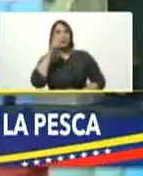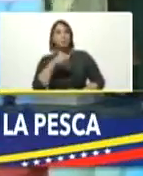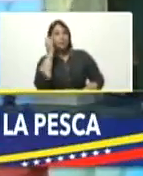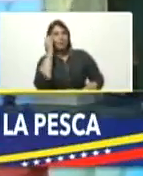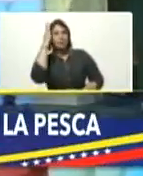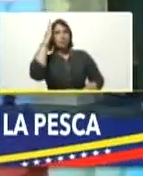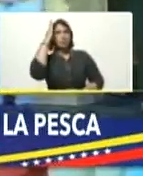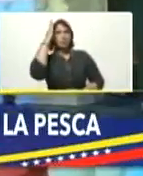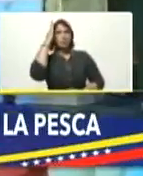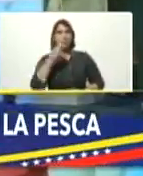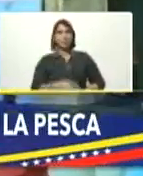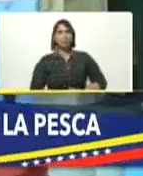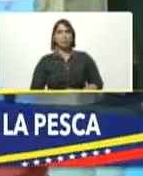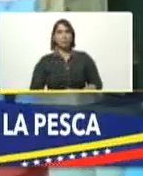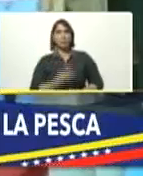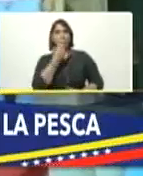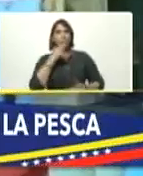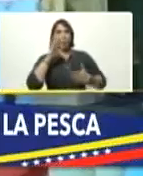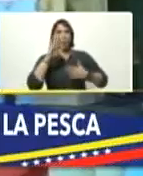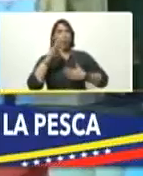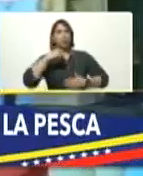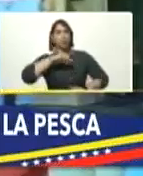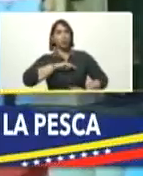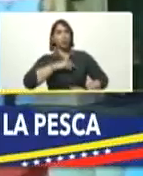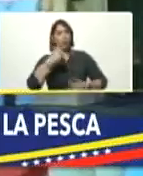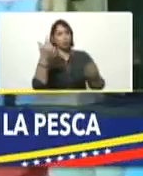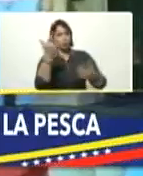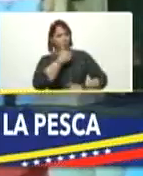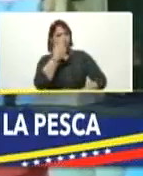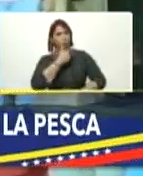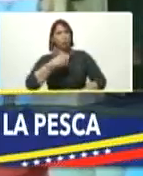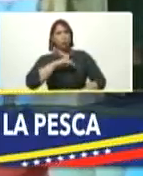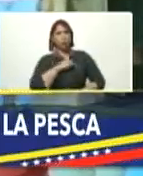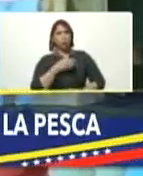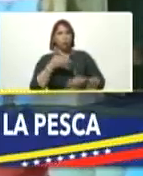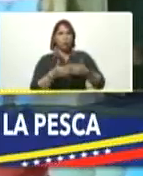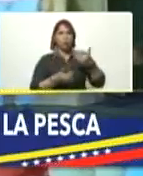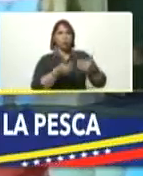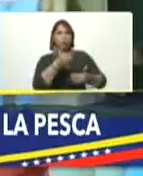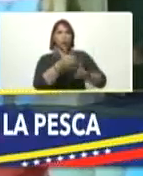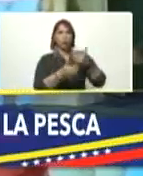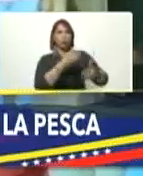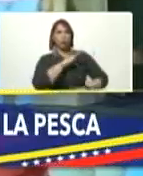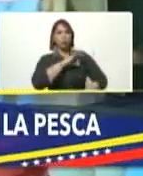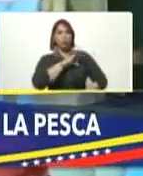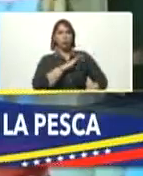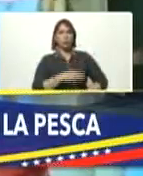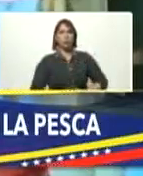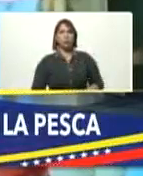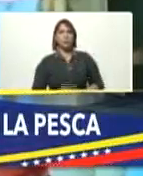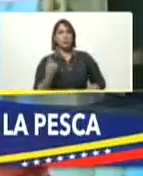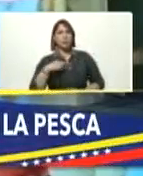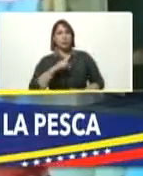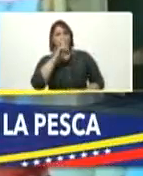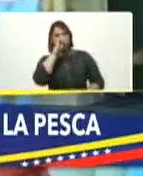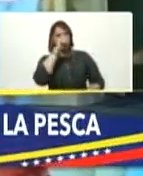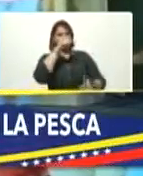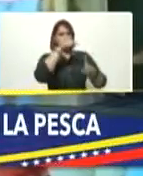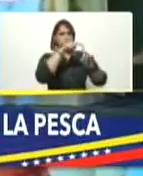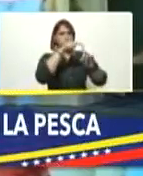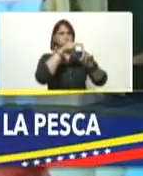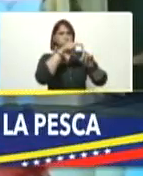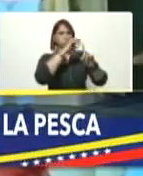y con, sobre todo, compromiso, estamos seguros que vamos transitando esa sociedad socialista que tiene como esencia la